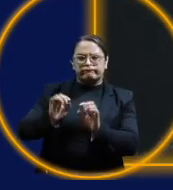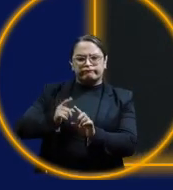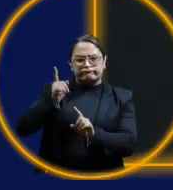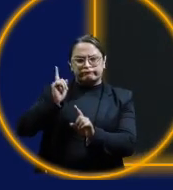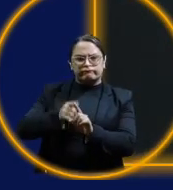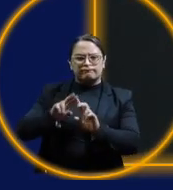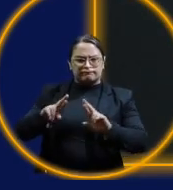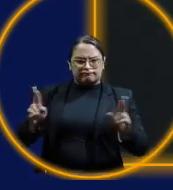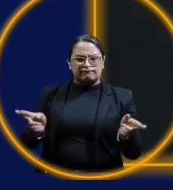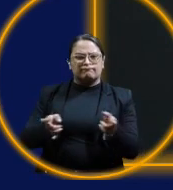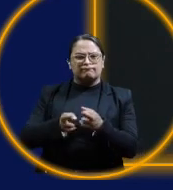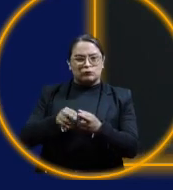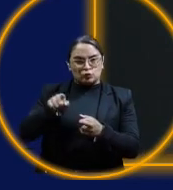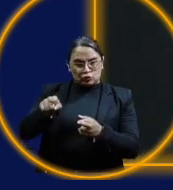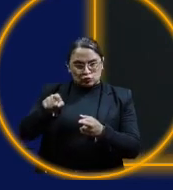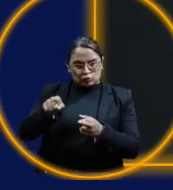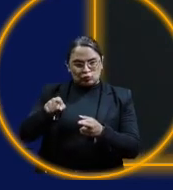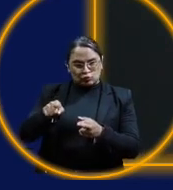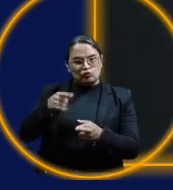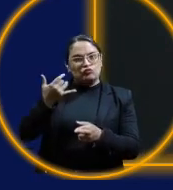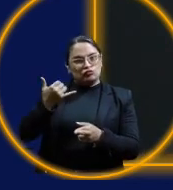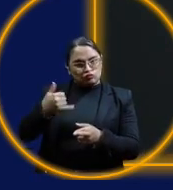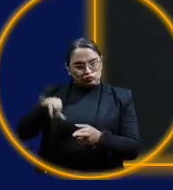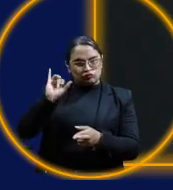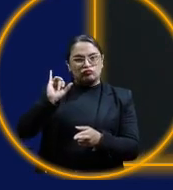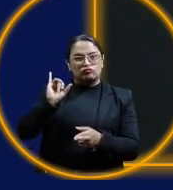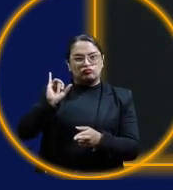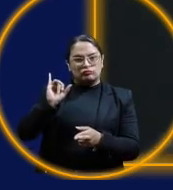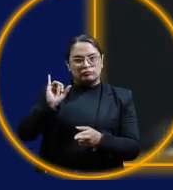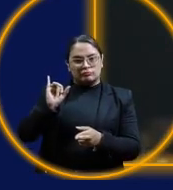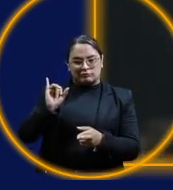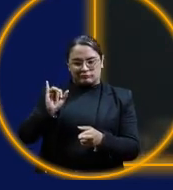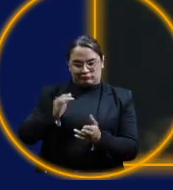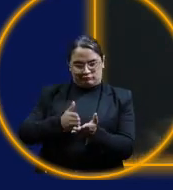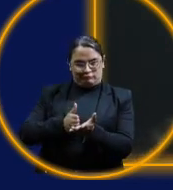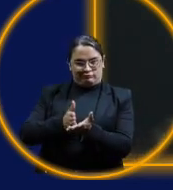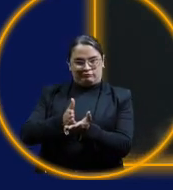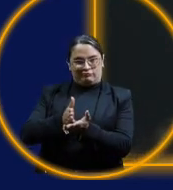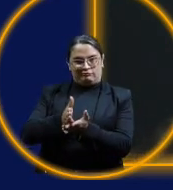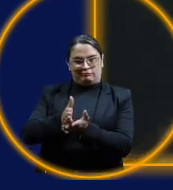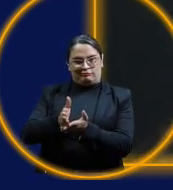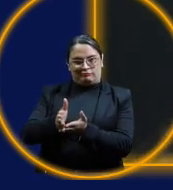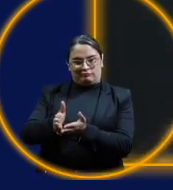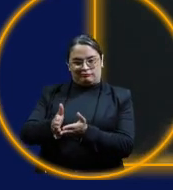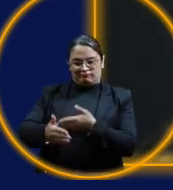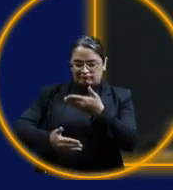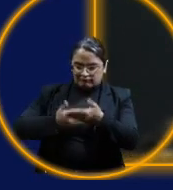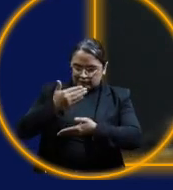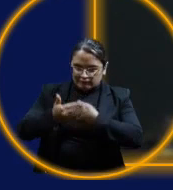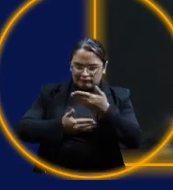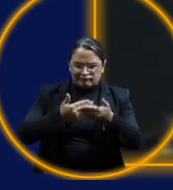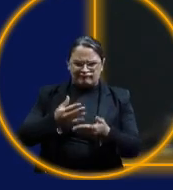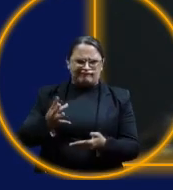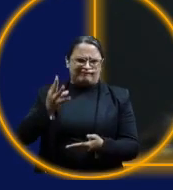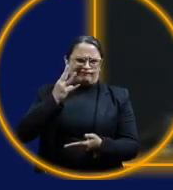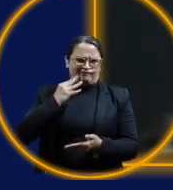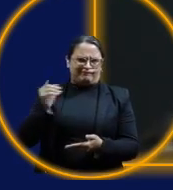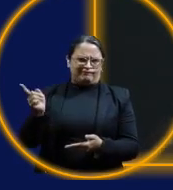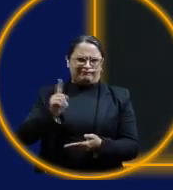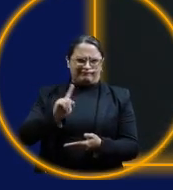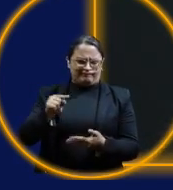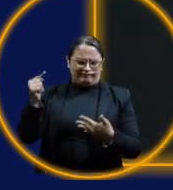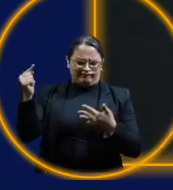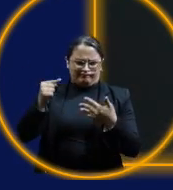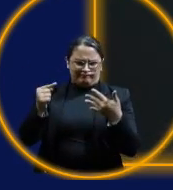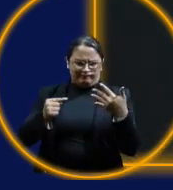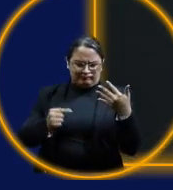resumiera tu carrera porque tú has tenido una carrera extensa y de muchos aspectos y yo